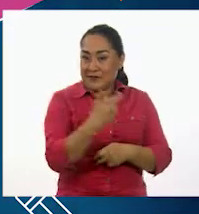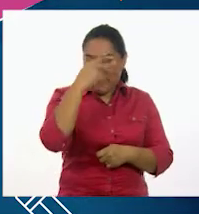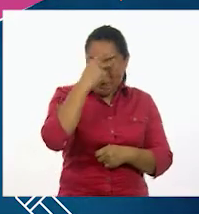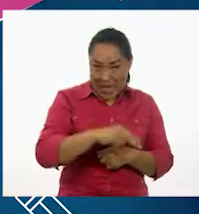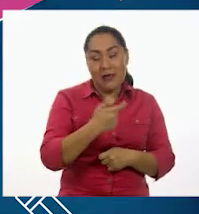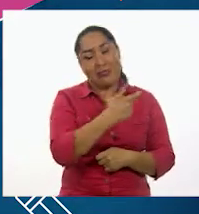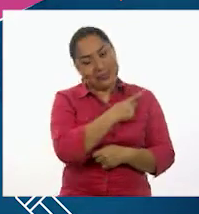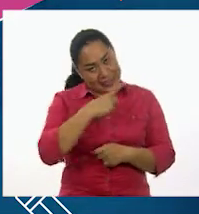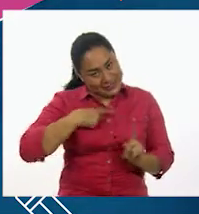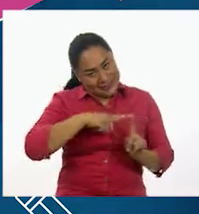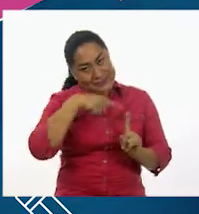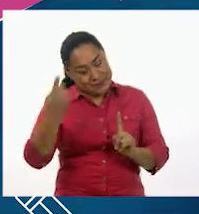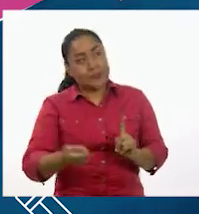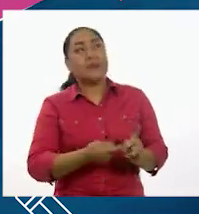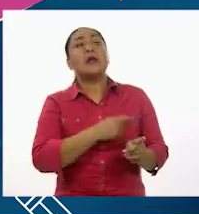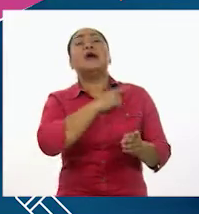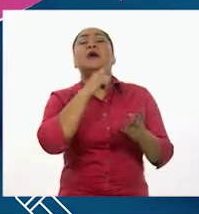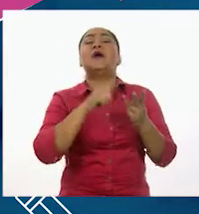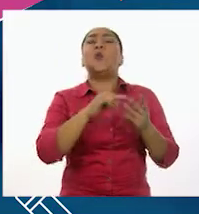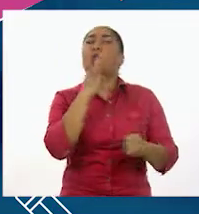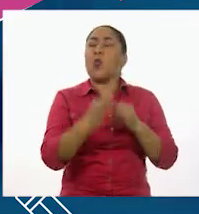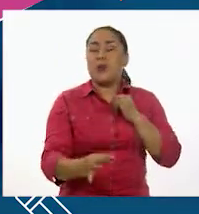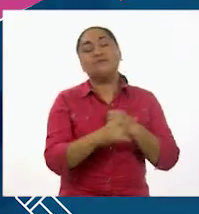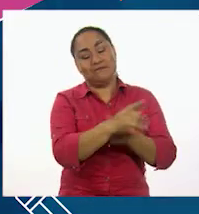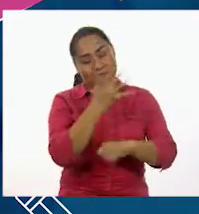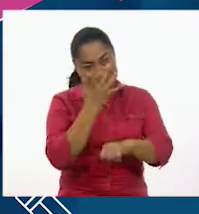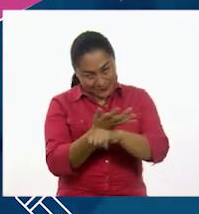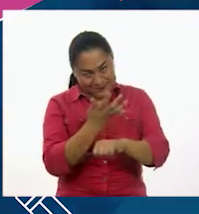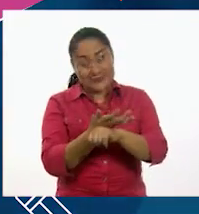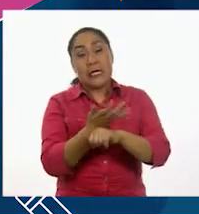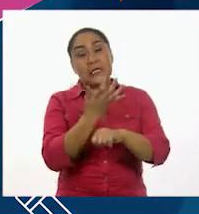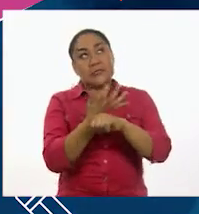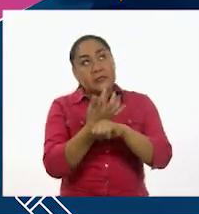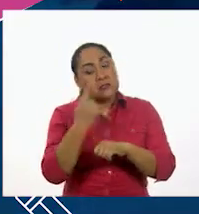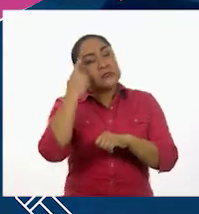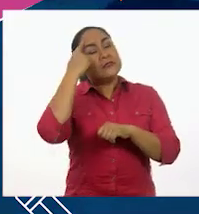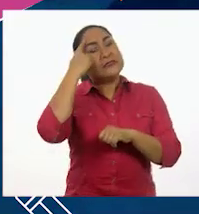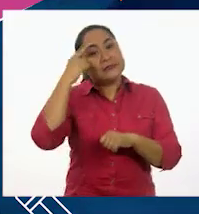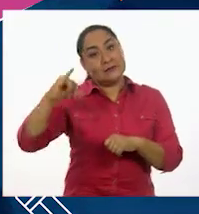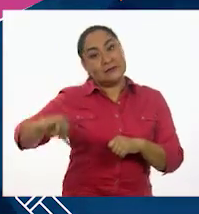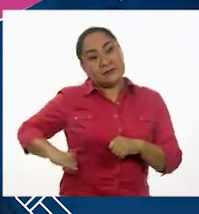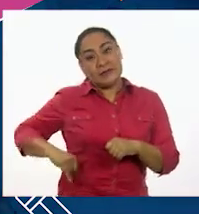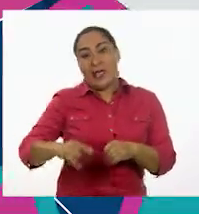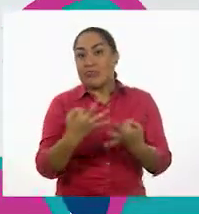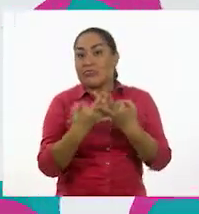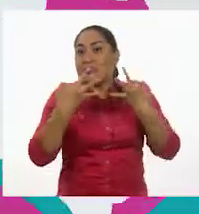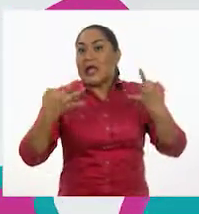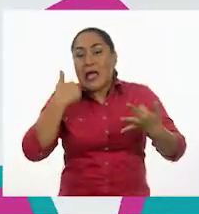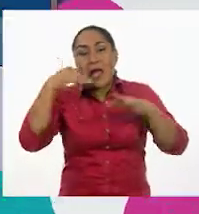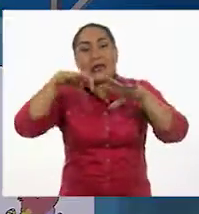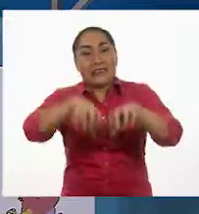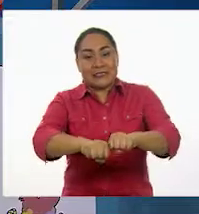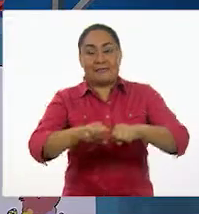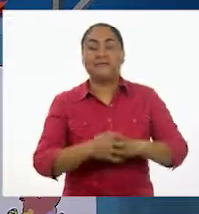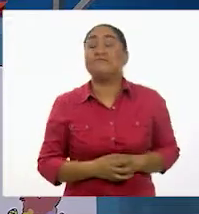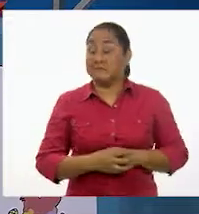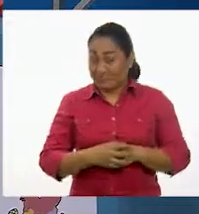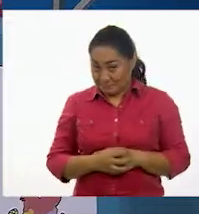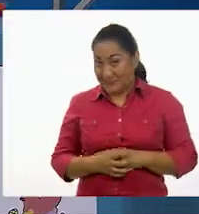por último, como lo dijo Ton, exactamente, Estados Unidos estaba interesado en nuestro territorio. Excelente,